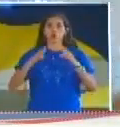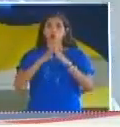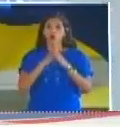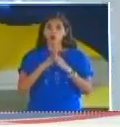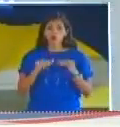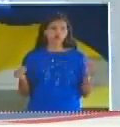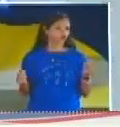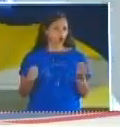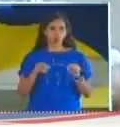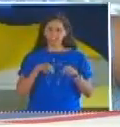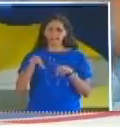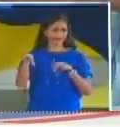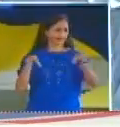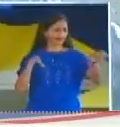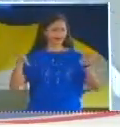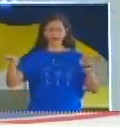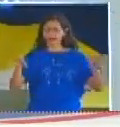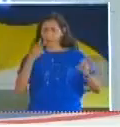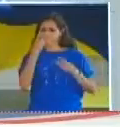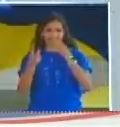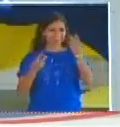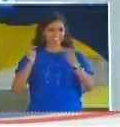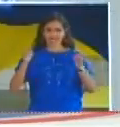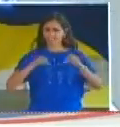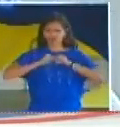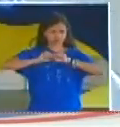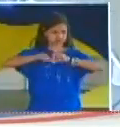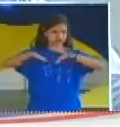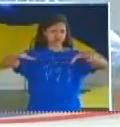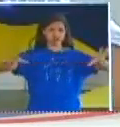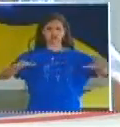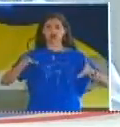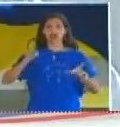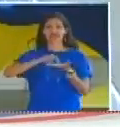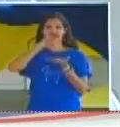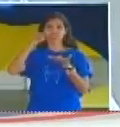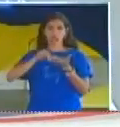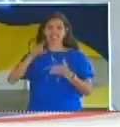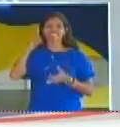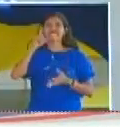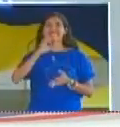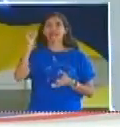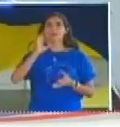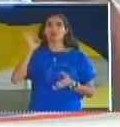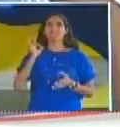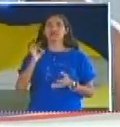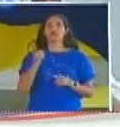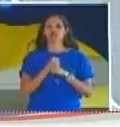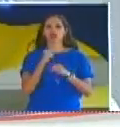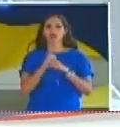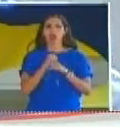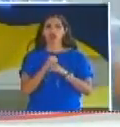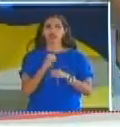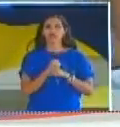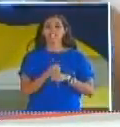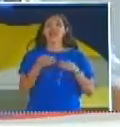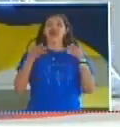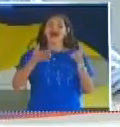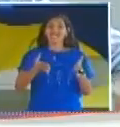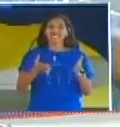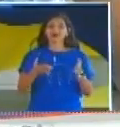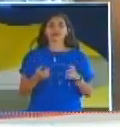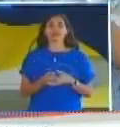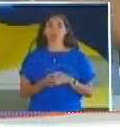despliegue de la central bolivariana, todas las federaciones, todos los sectores, es 100% trabajo, presidente. Allí, a pesar,